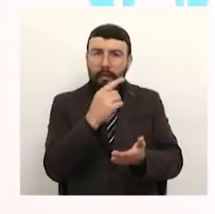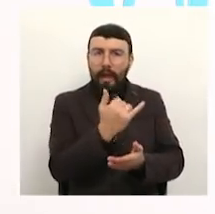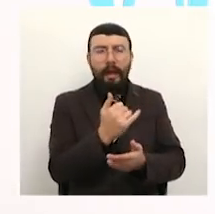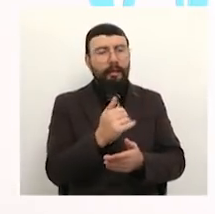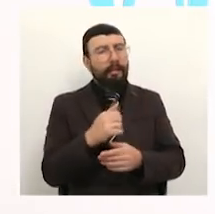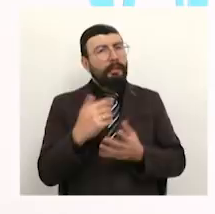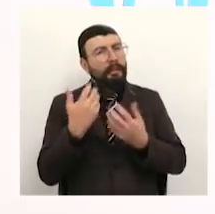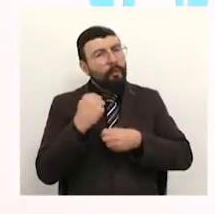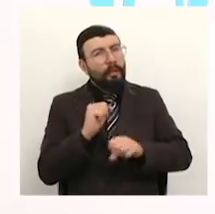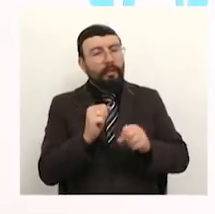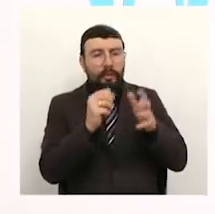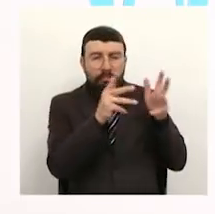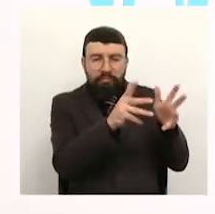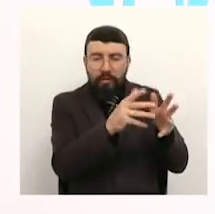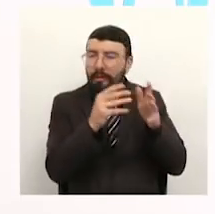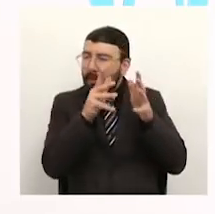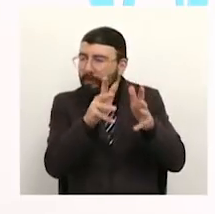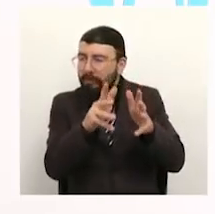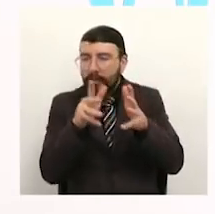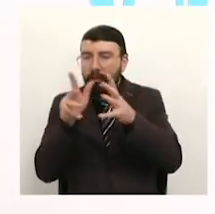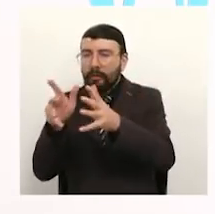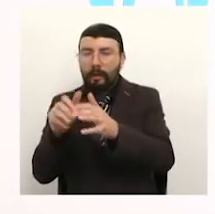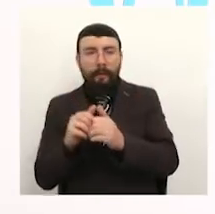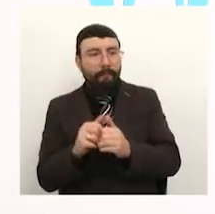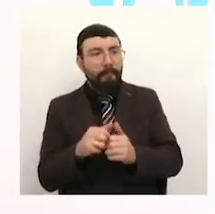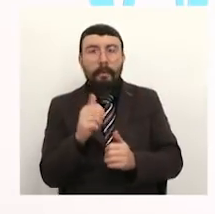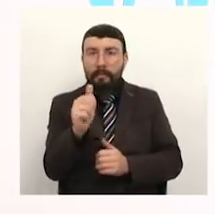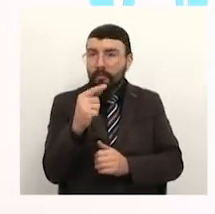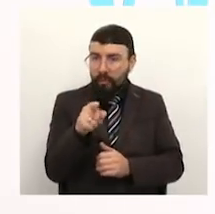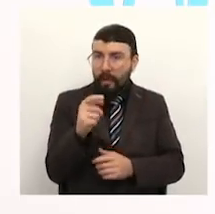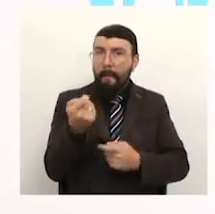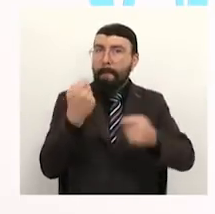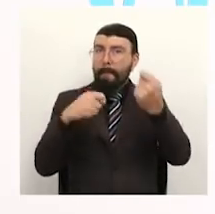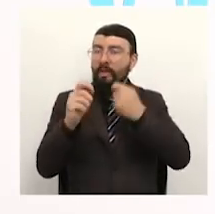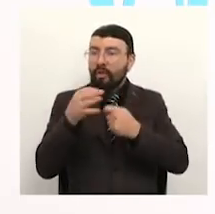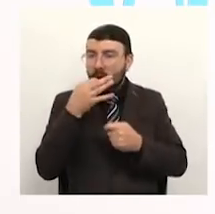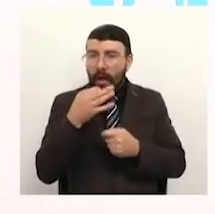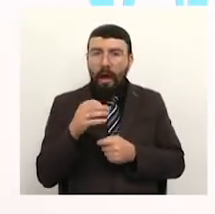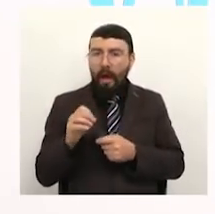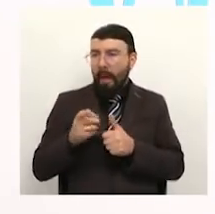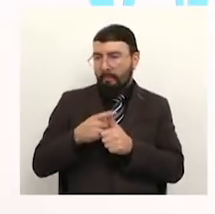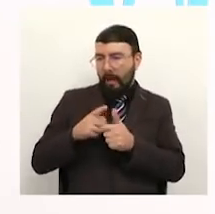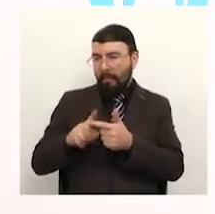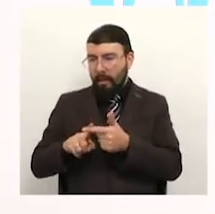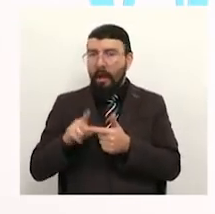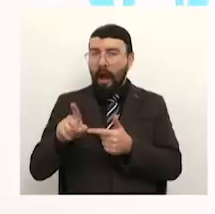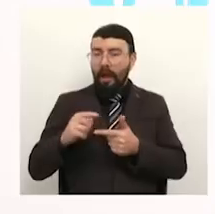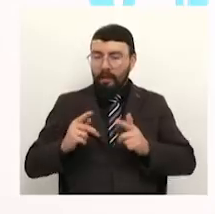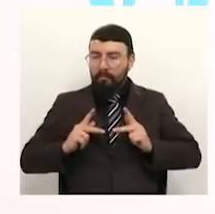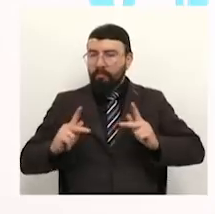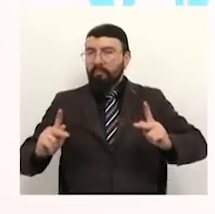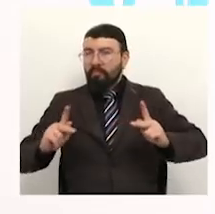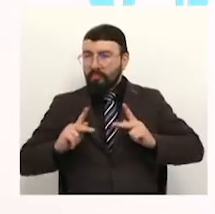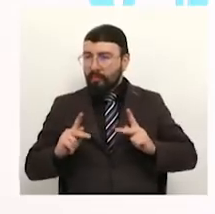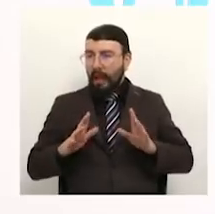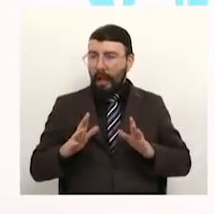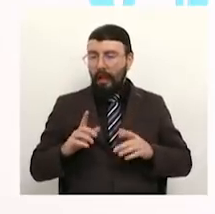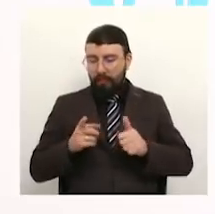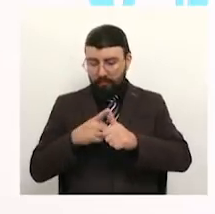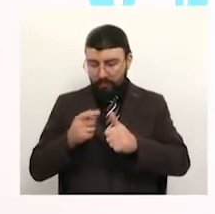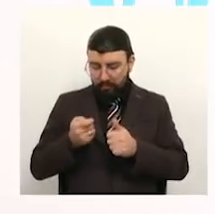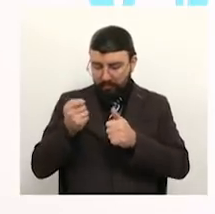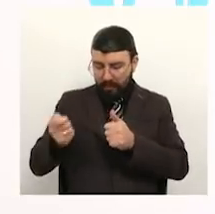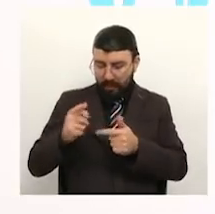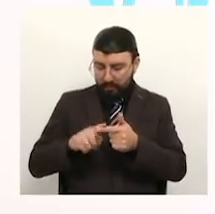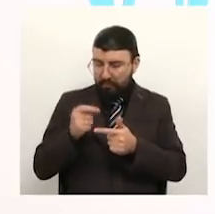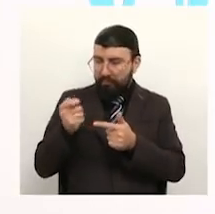capacitación porque me parece muy acertado lo que usted está haciendo así que tomó el camino ac pulmonar que hizo el enema de café que cambió la dieta y